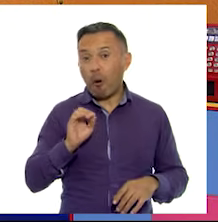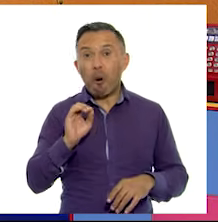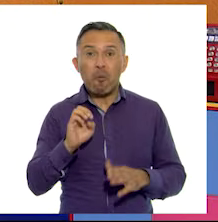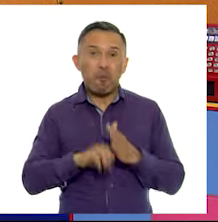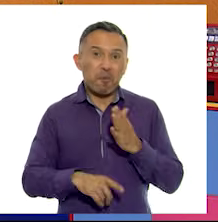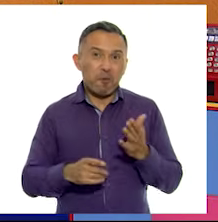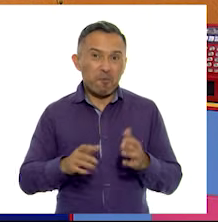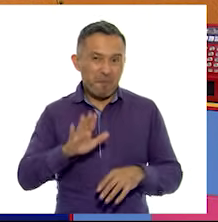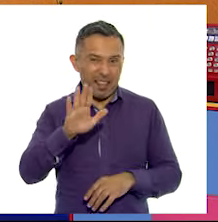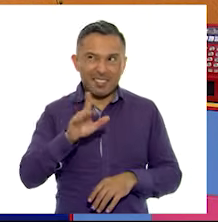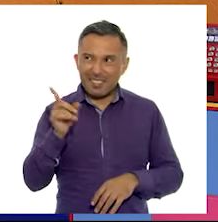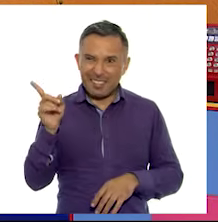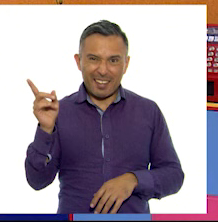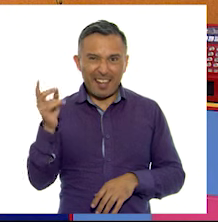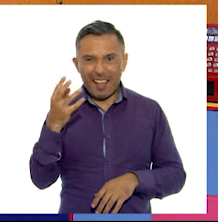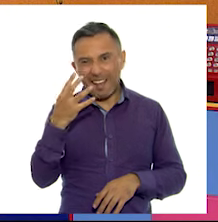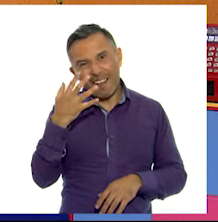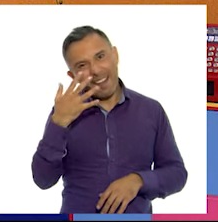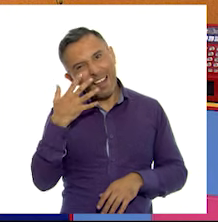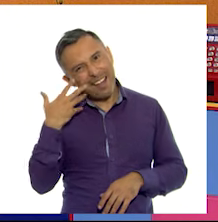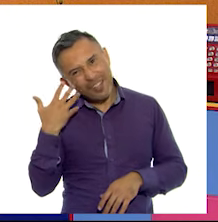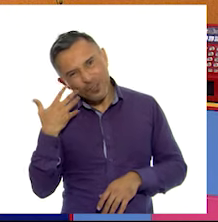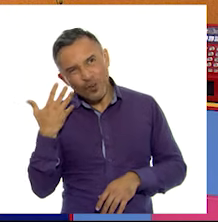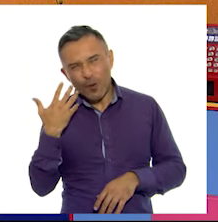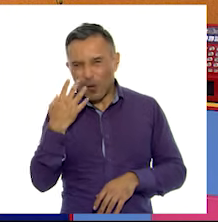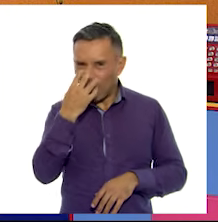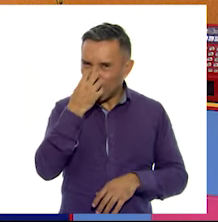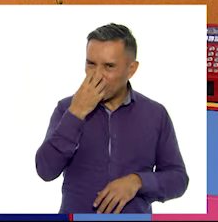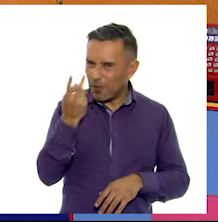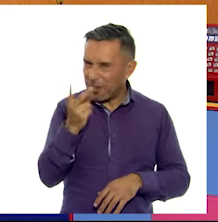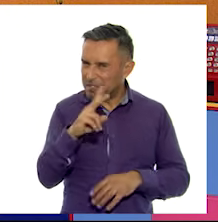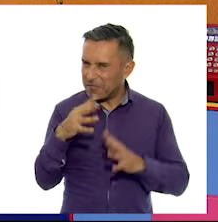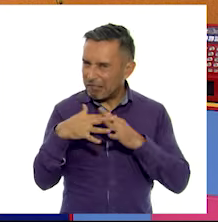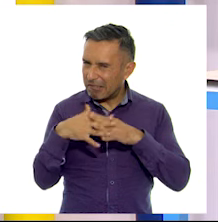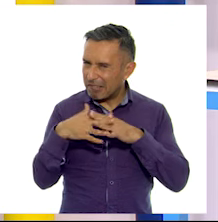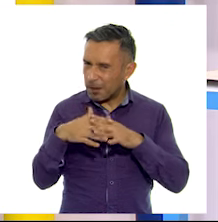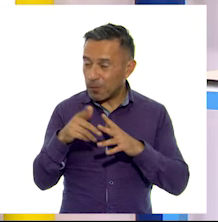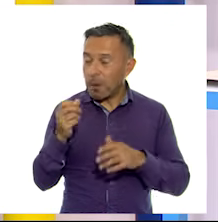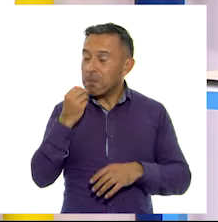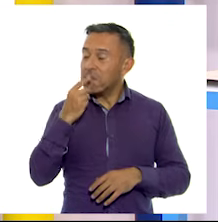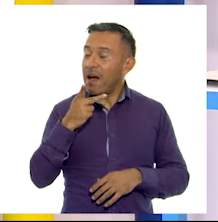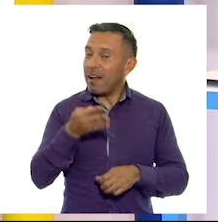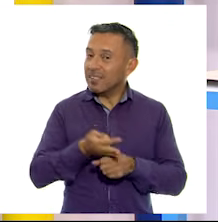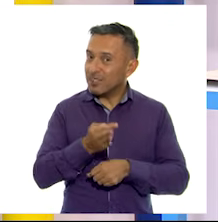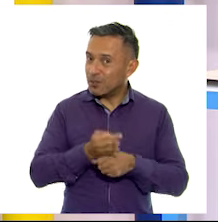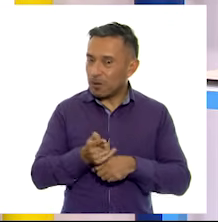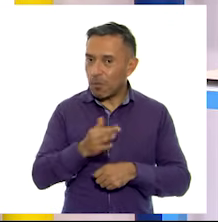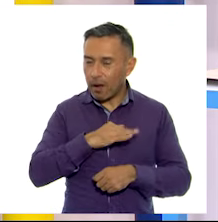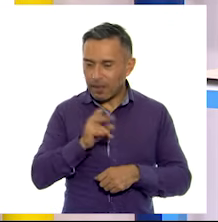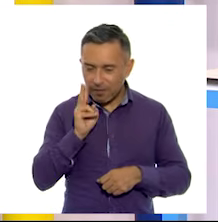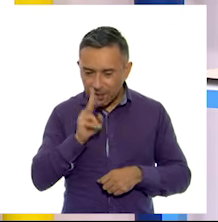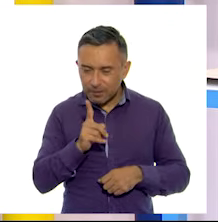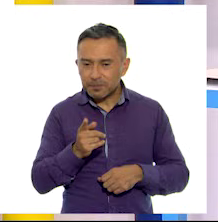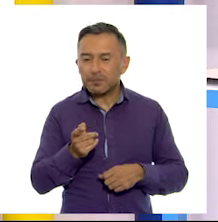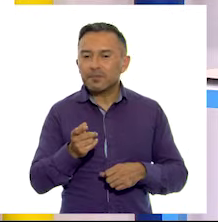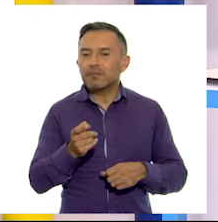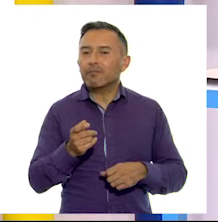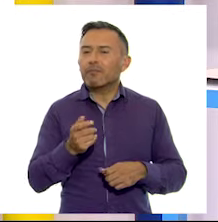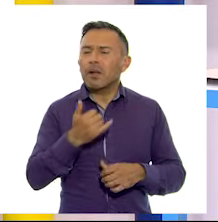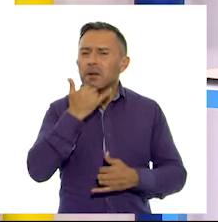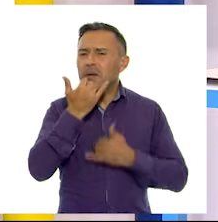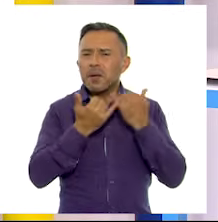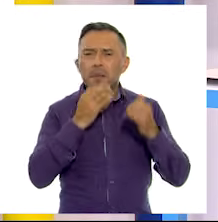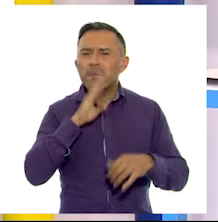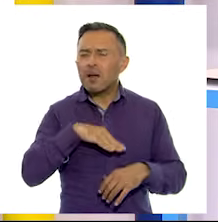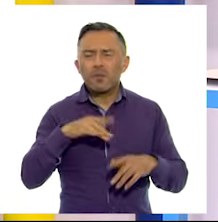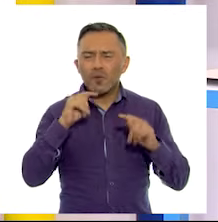como gato oso. Ay, sí. Pero mira qué divertido es que podamos sentir la libertad de equivocarnos y darnos cuenta